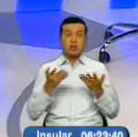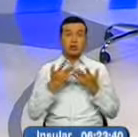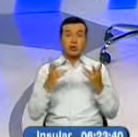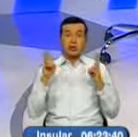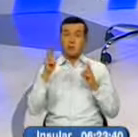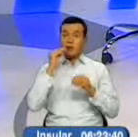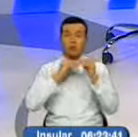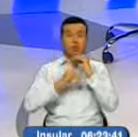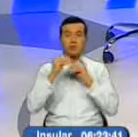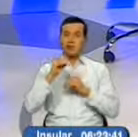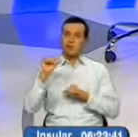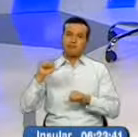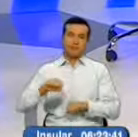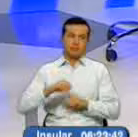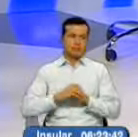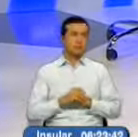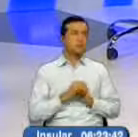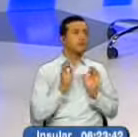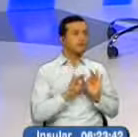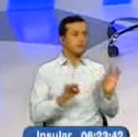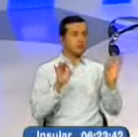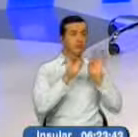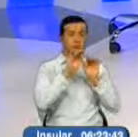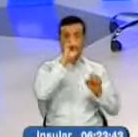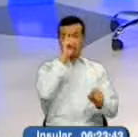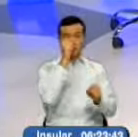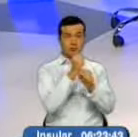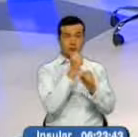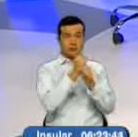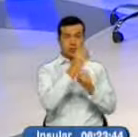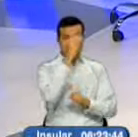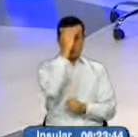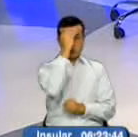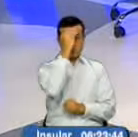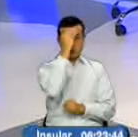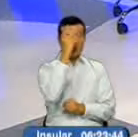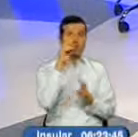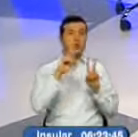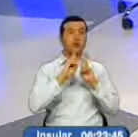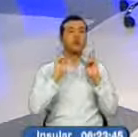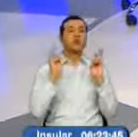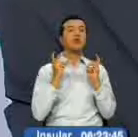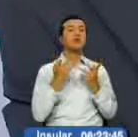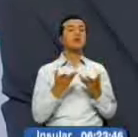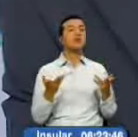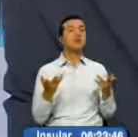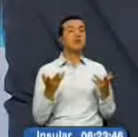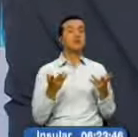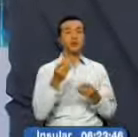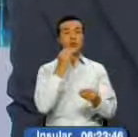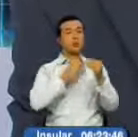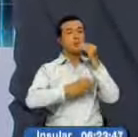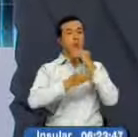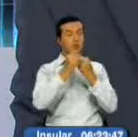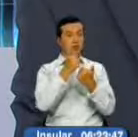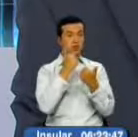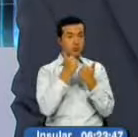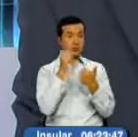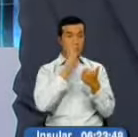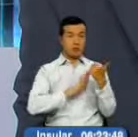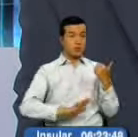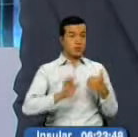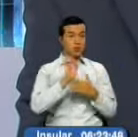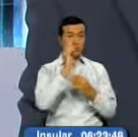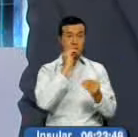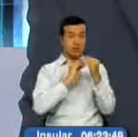aspectos nutricionales. Entonces tenemos que comenzar a trabajar en una educación en el tema de la nutrición de los